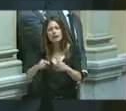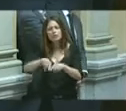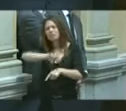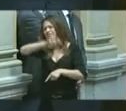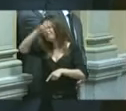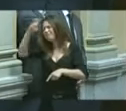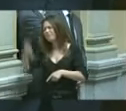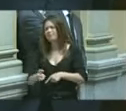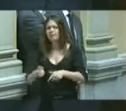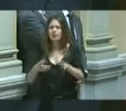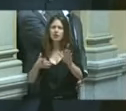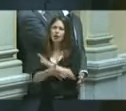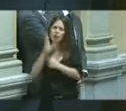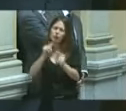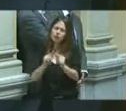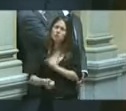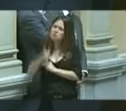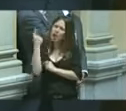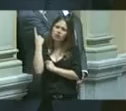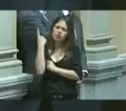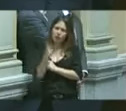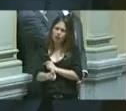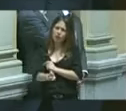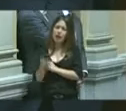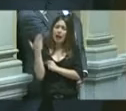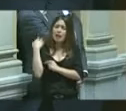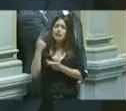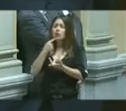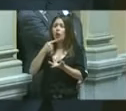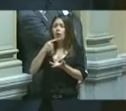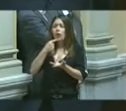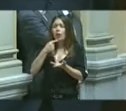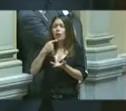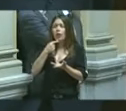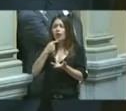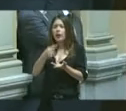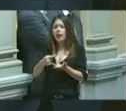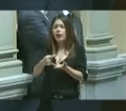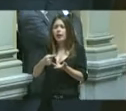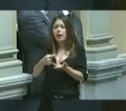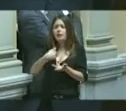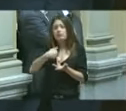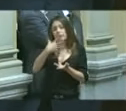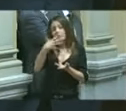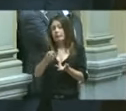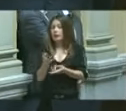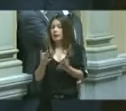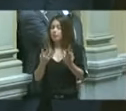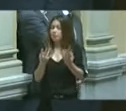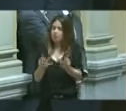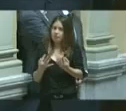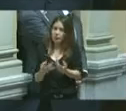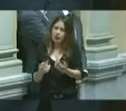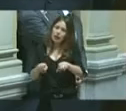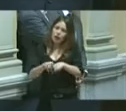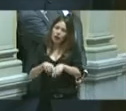cosas, están para más demoras. Les pedí antes que me dejaran ser audaz. Ahora les reclamo que entiendan mi prisa. No estamos para